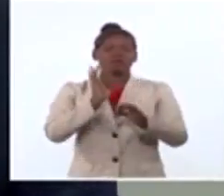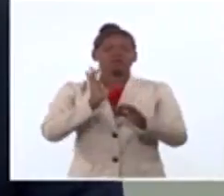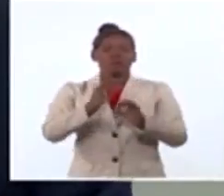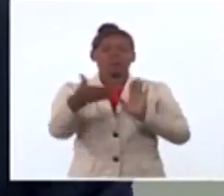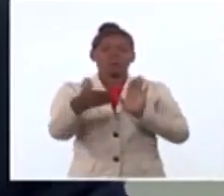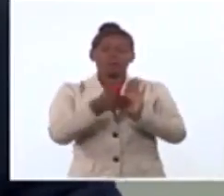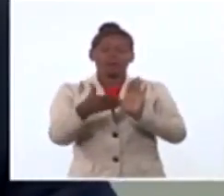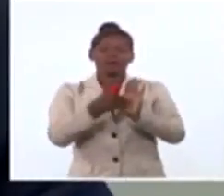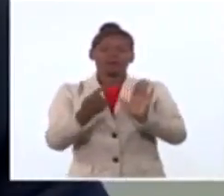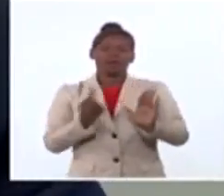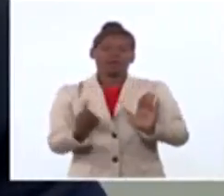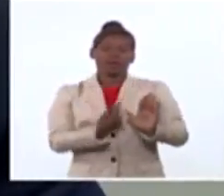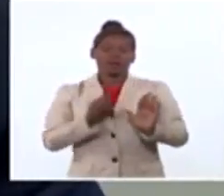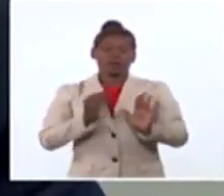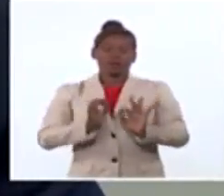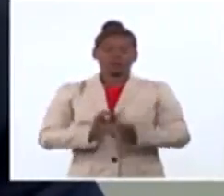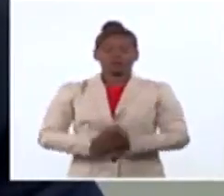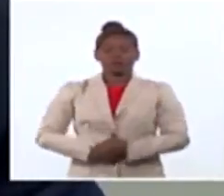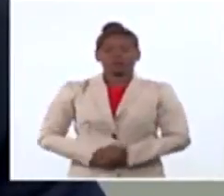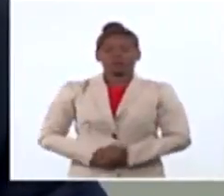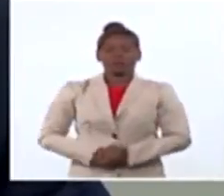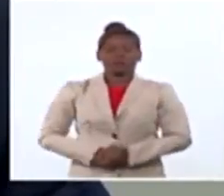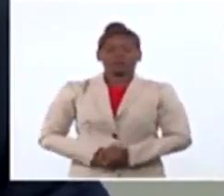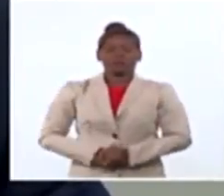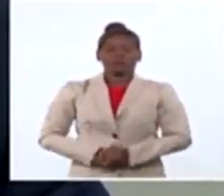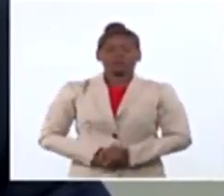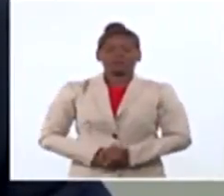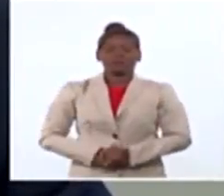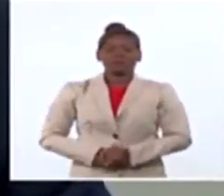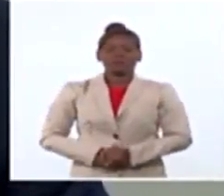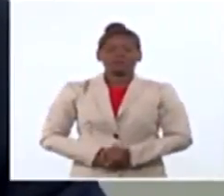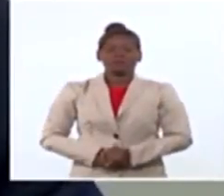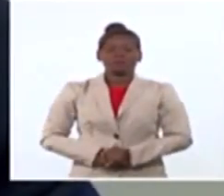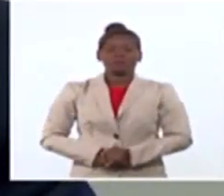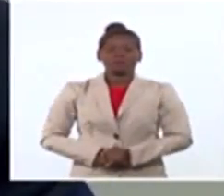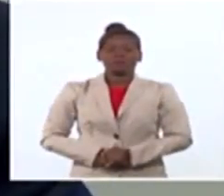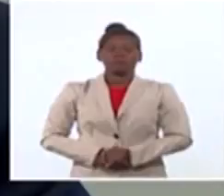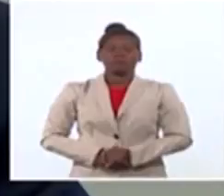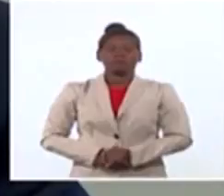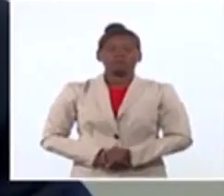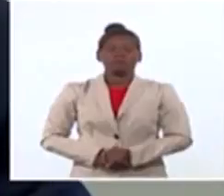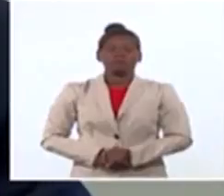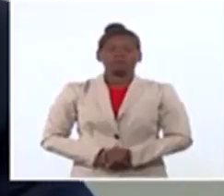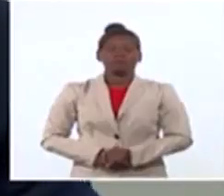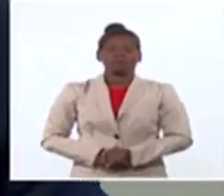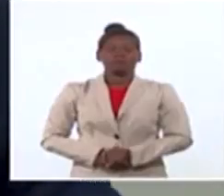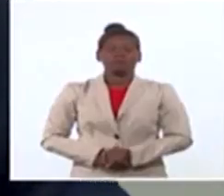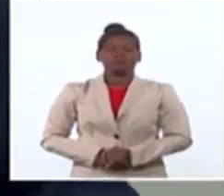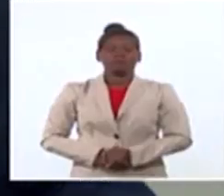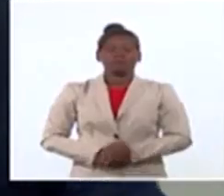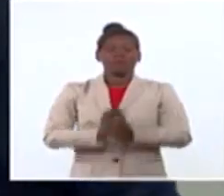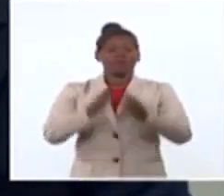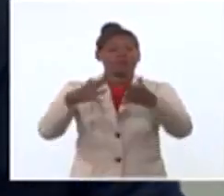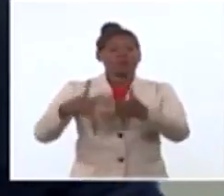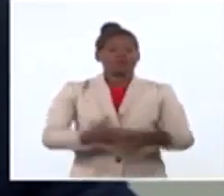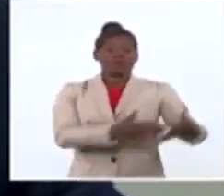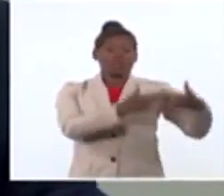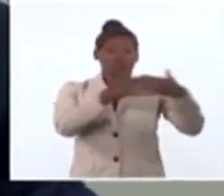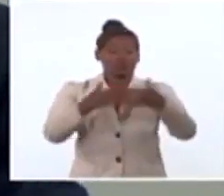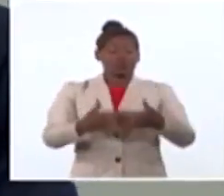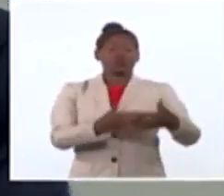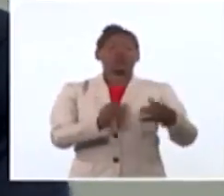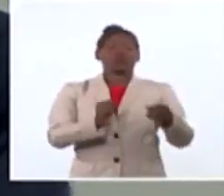lo fundamental desde territorio de los Estados Unidos, que conecta con